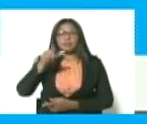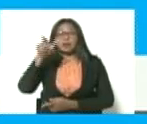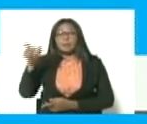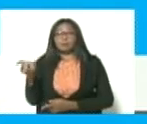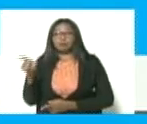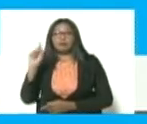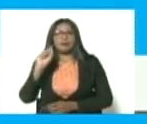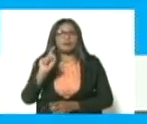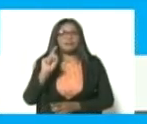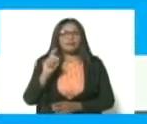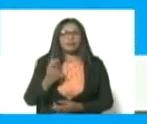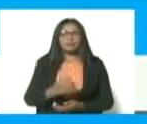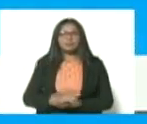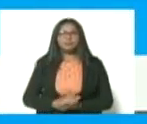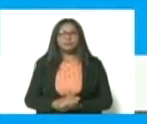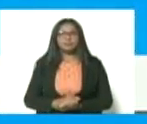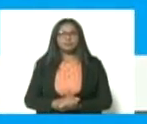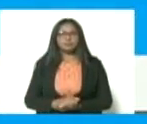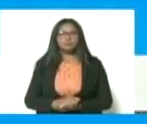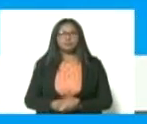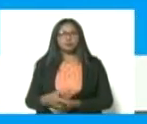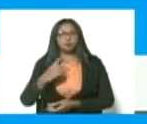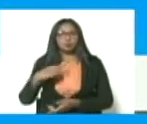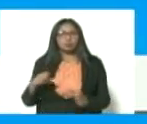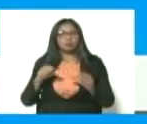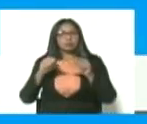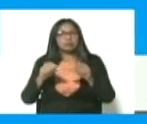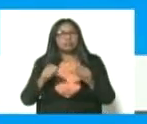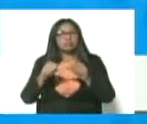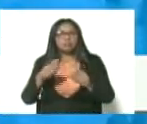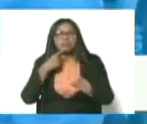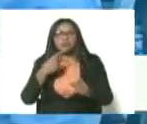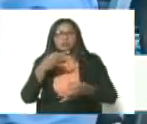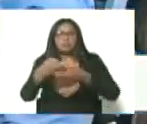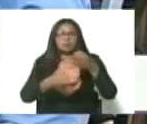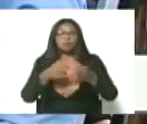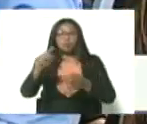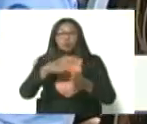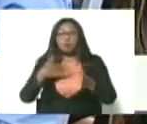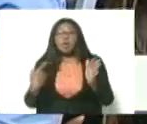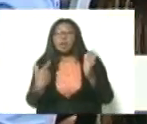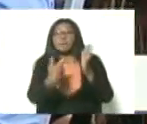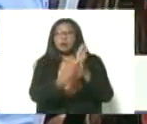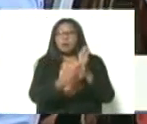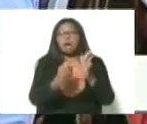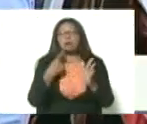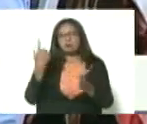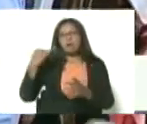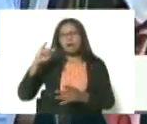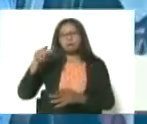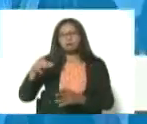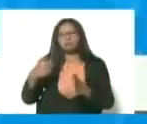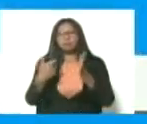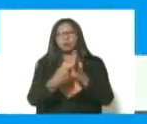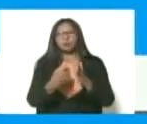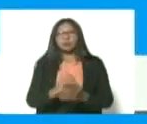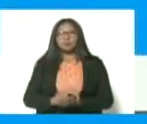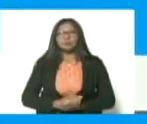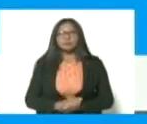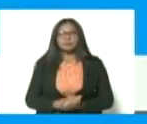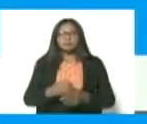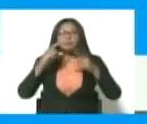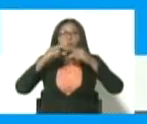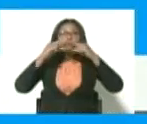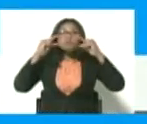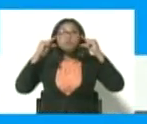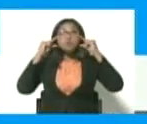priorizado. Por eso seguimos diciendo, ¿usted quiere vacuna? Aquí la tiene. Es